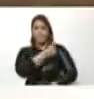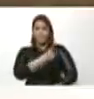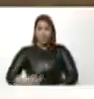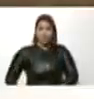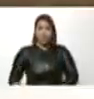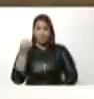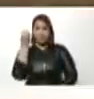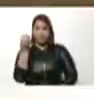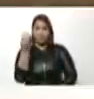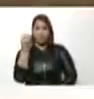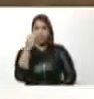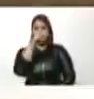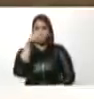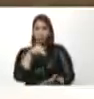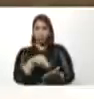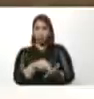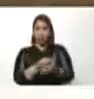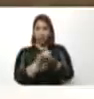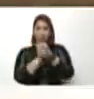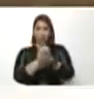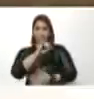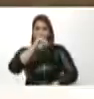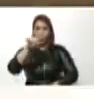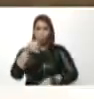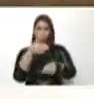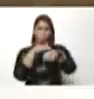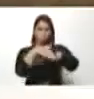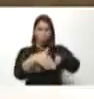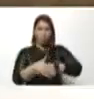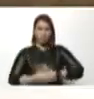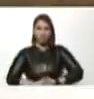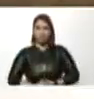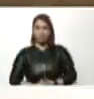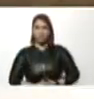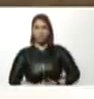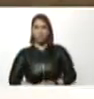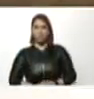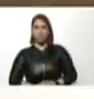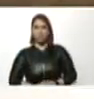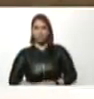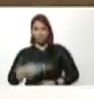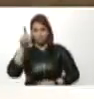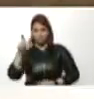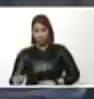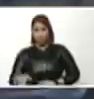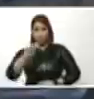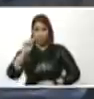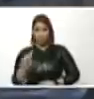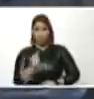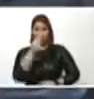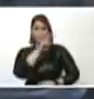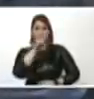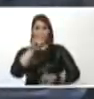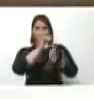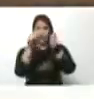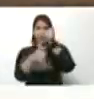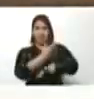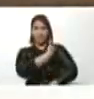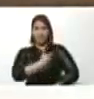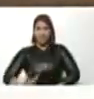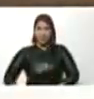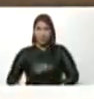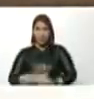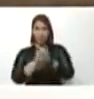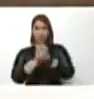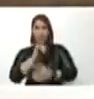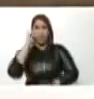Asamblea Nacional, compañero Jorge Rodríguez Gómez, señora primera vicepresidenta, compañera Iris